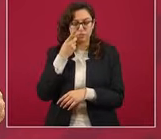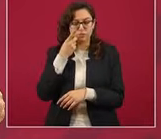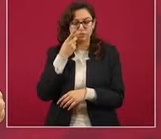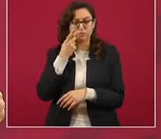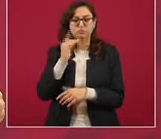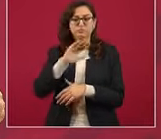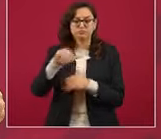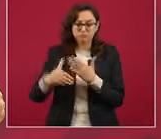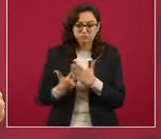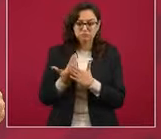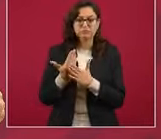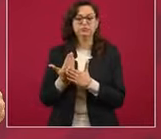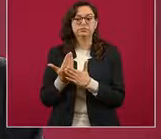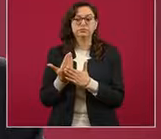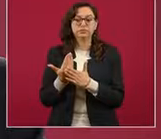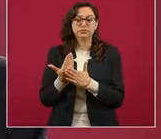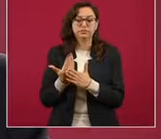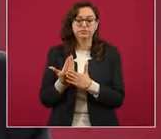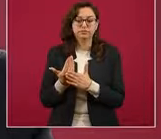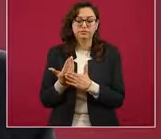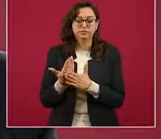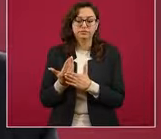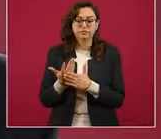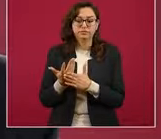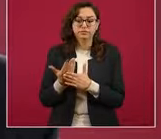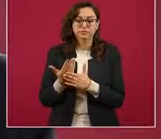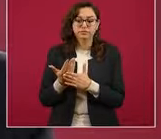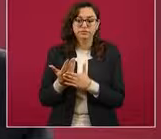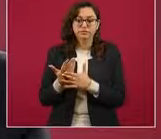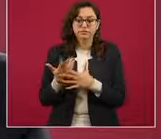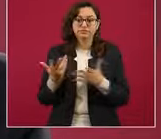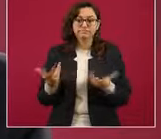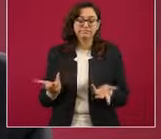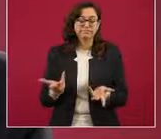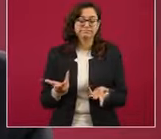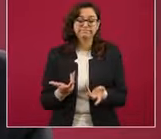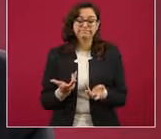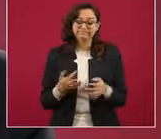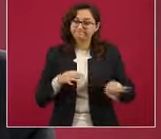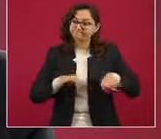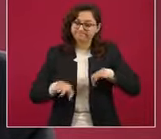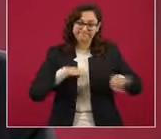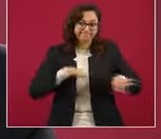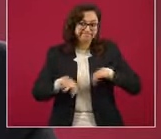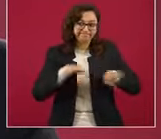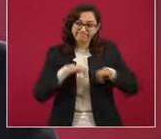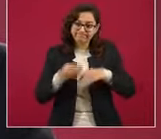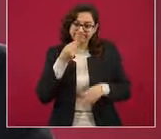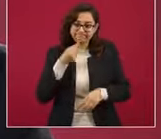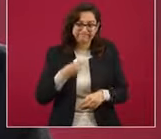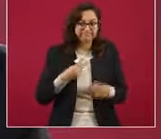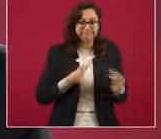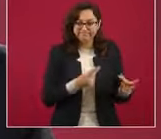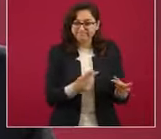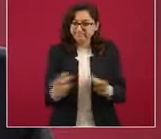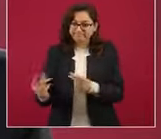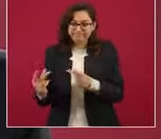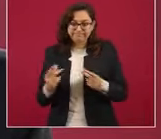ahí amanecimos y pues estamos trabajando. Fuimos a